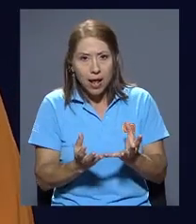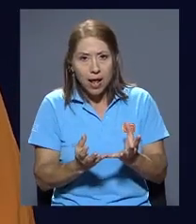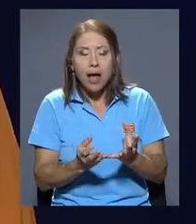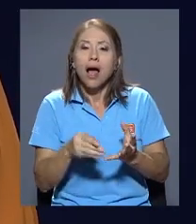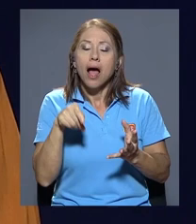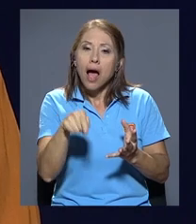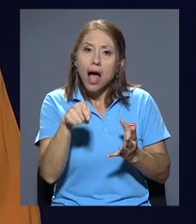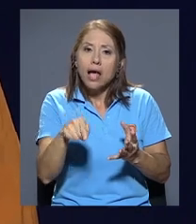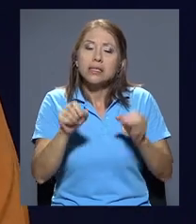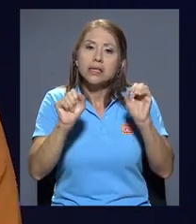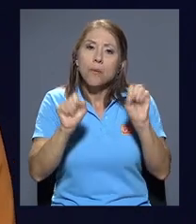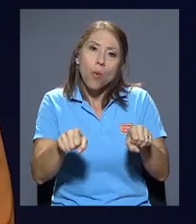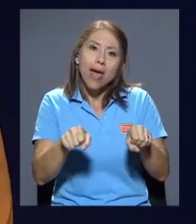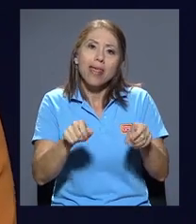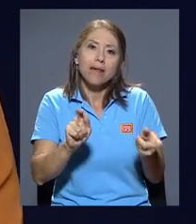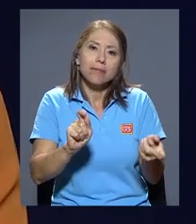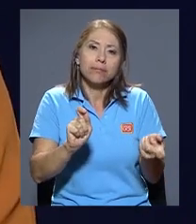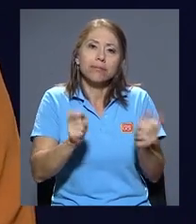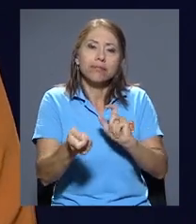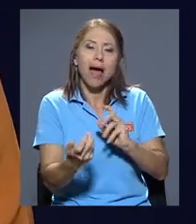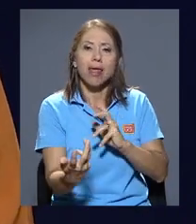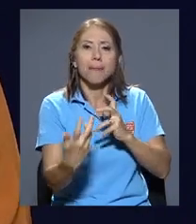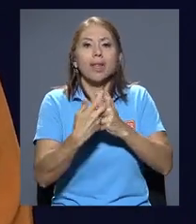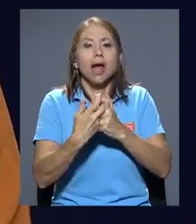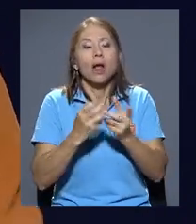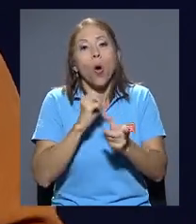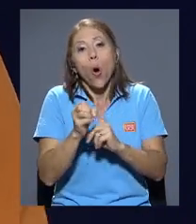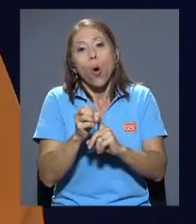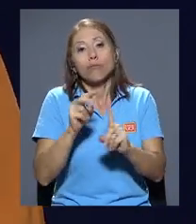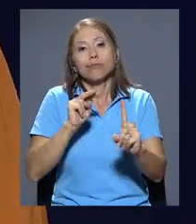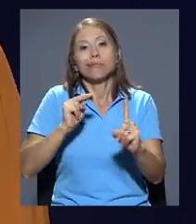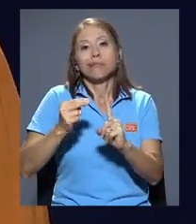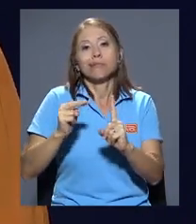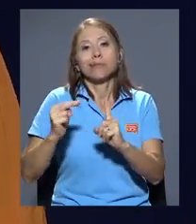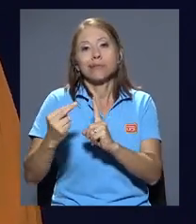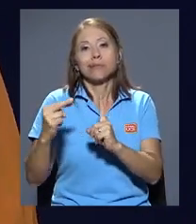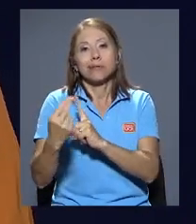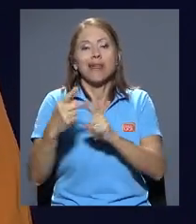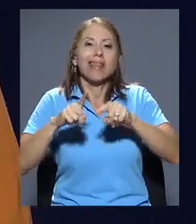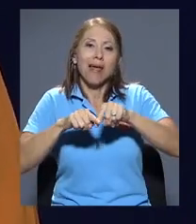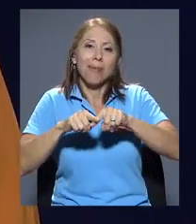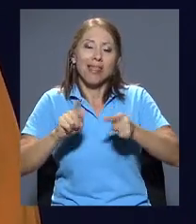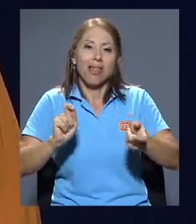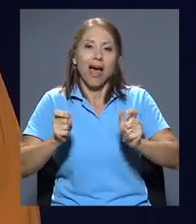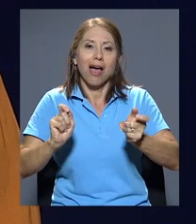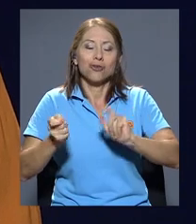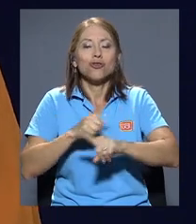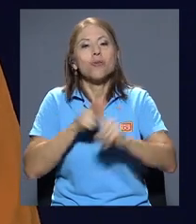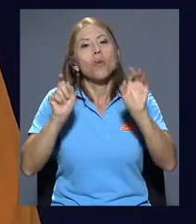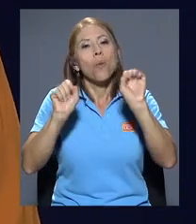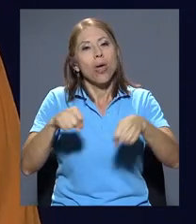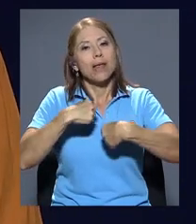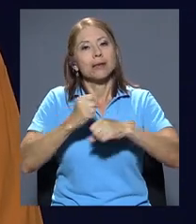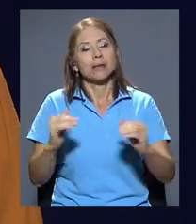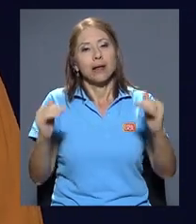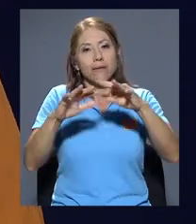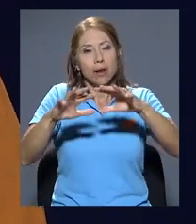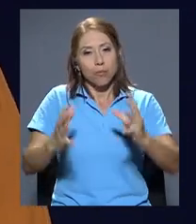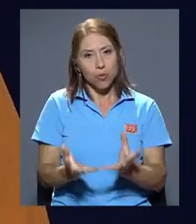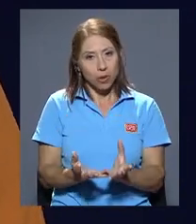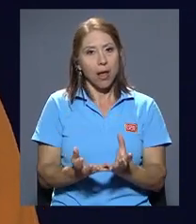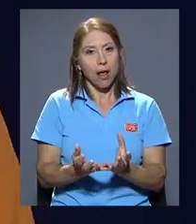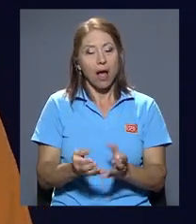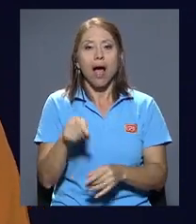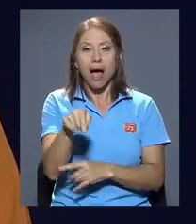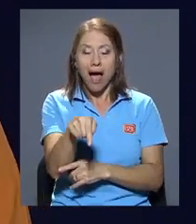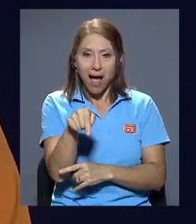se puede leer, dependiendo de los ajustes que se hagan, pero se puede leer a nivel mundial. Entonces creo que desde ahí parte esta apertura